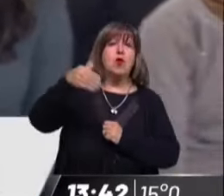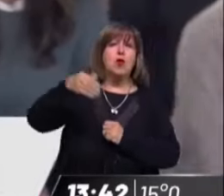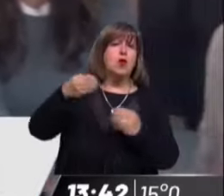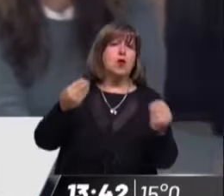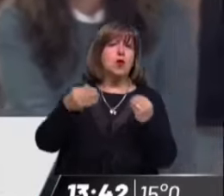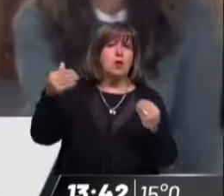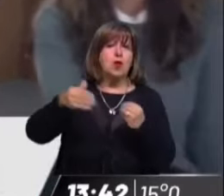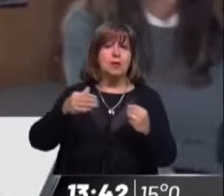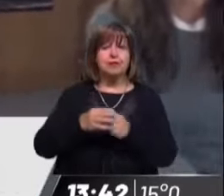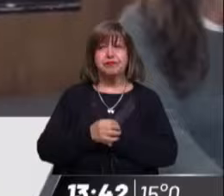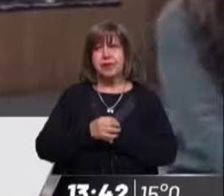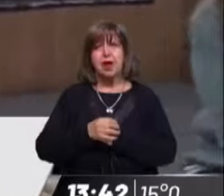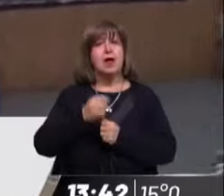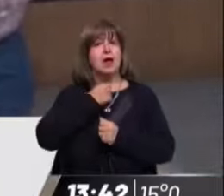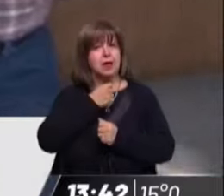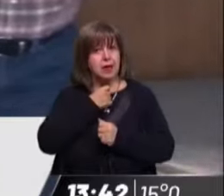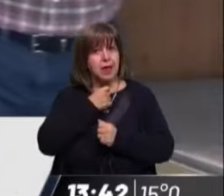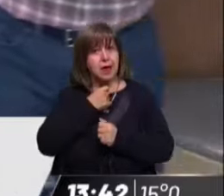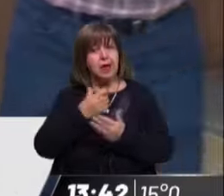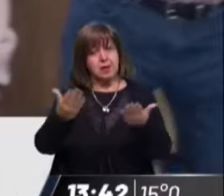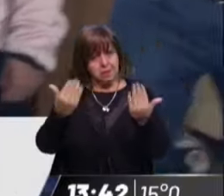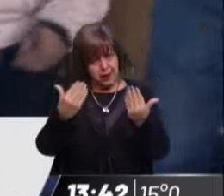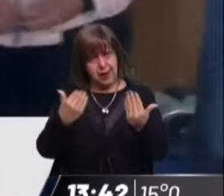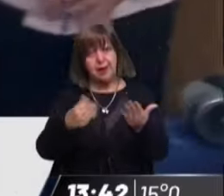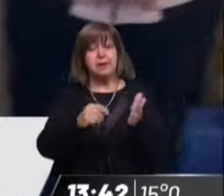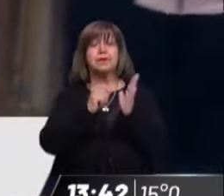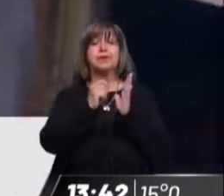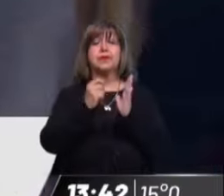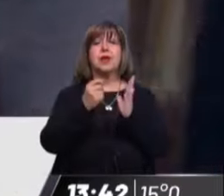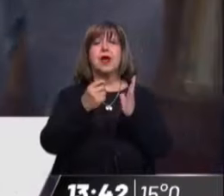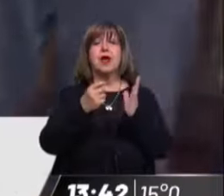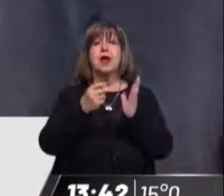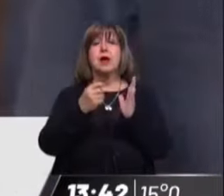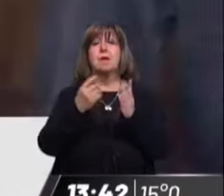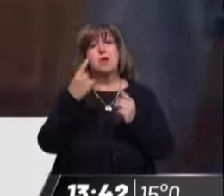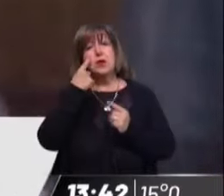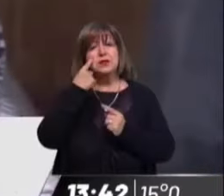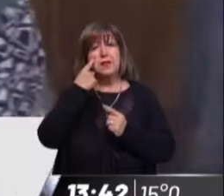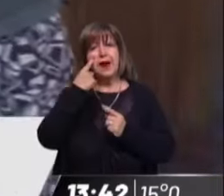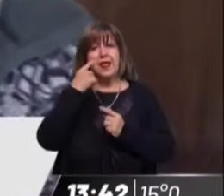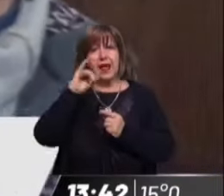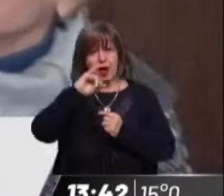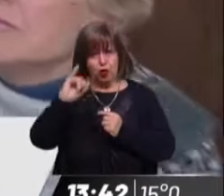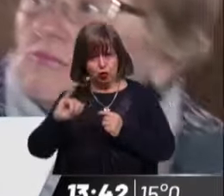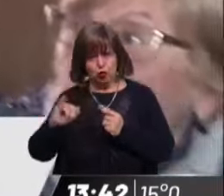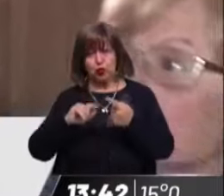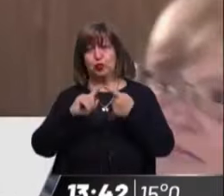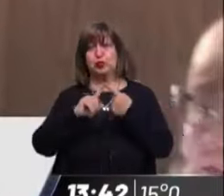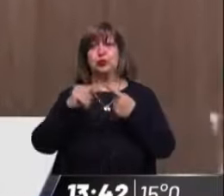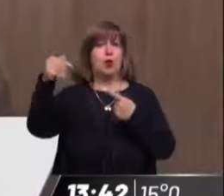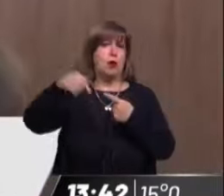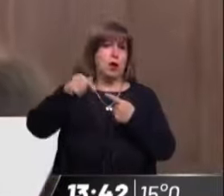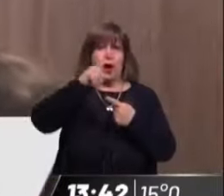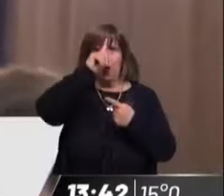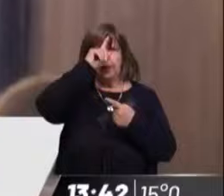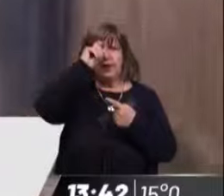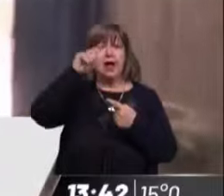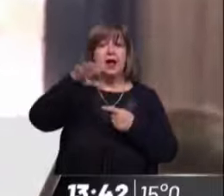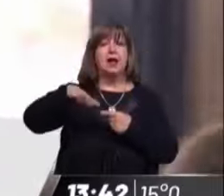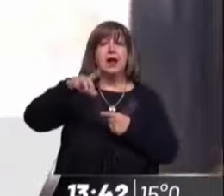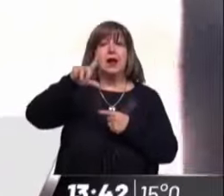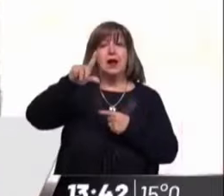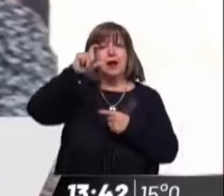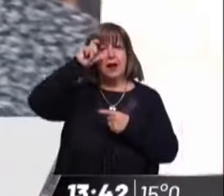que hacer? Bueno, los que quieran asistir a los talleres pueden informarse en la Municipalidad de Godoy Cruz o acá en el Hospital de Encinas